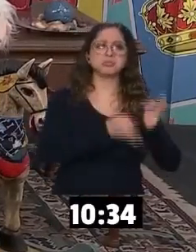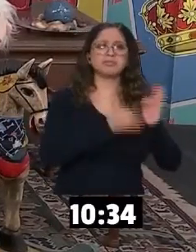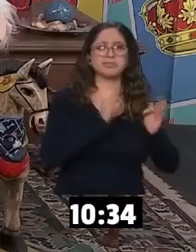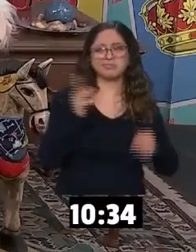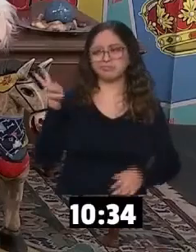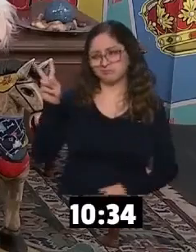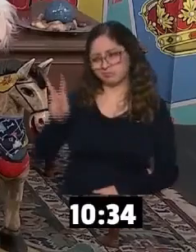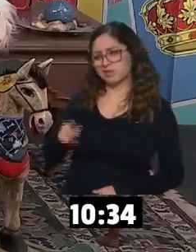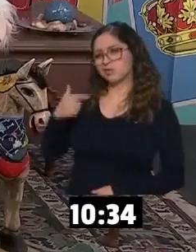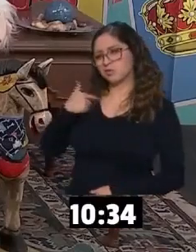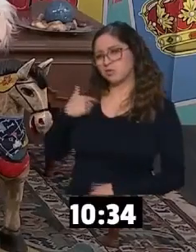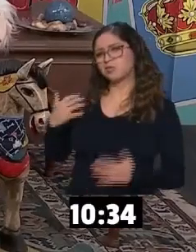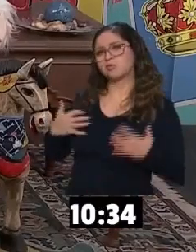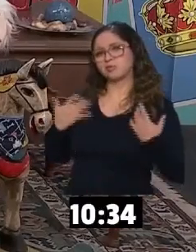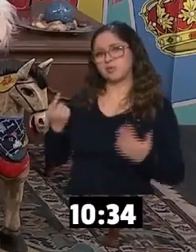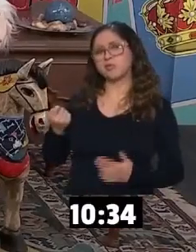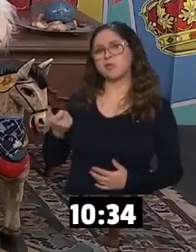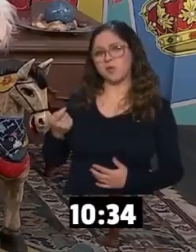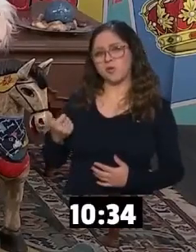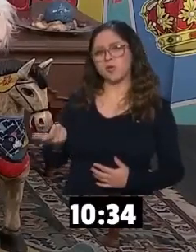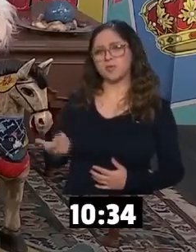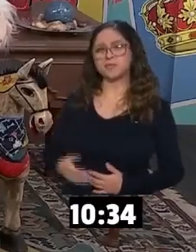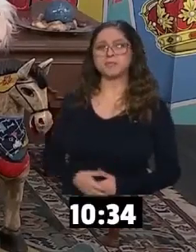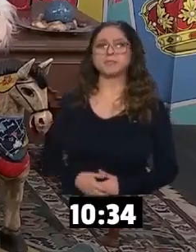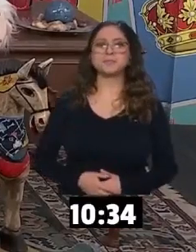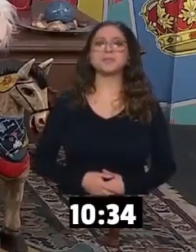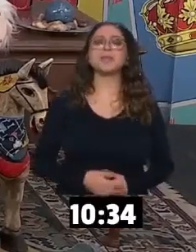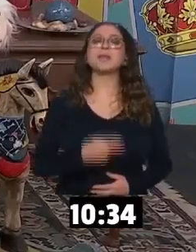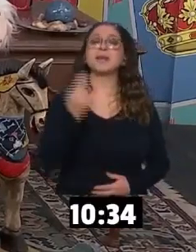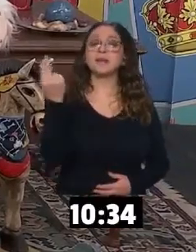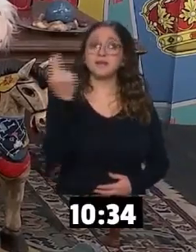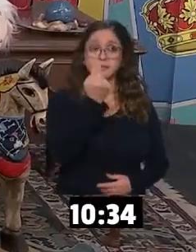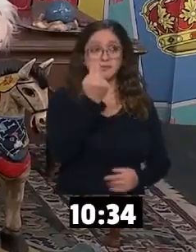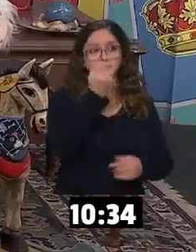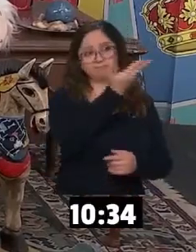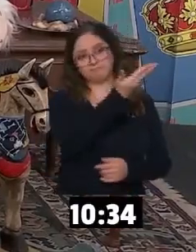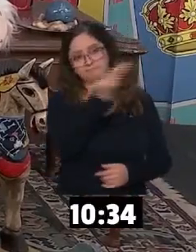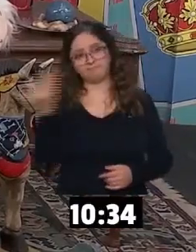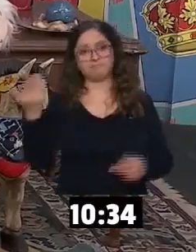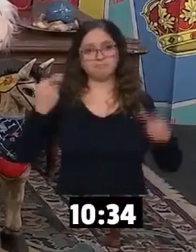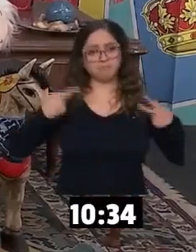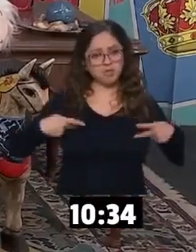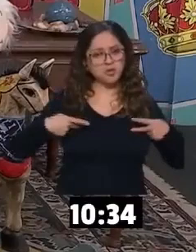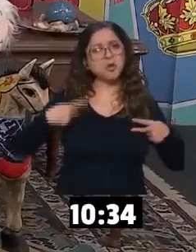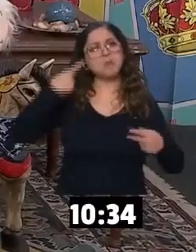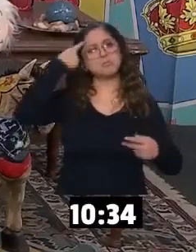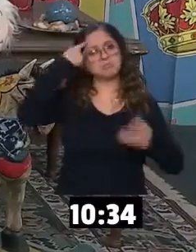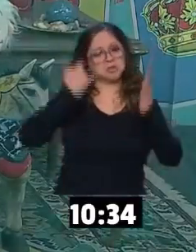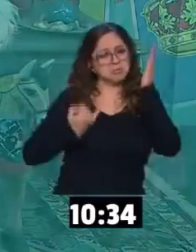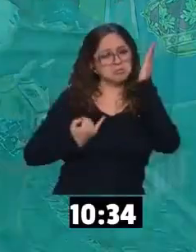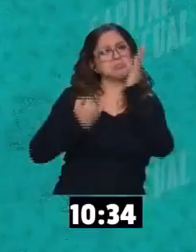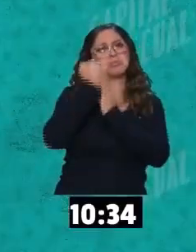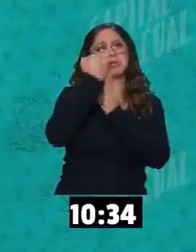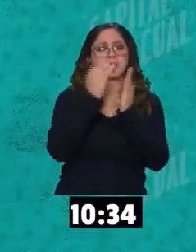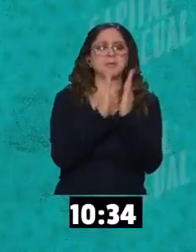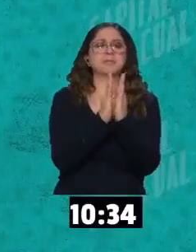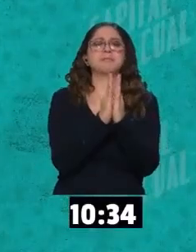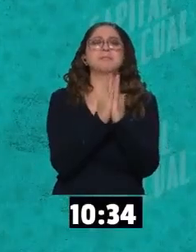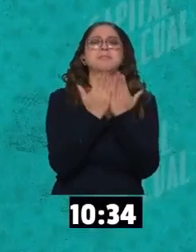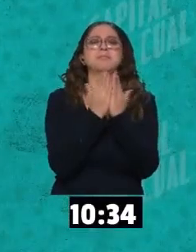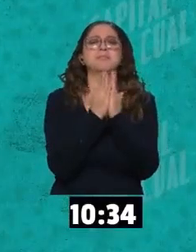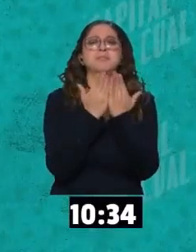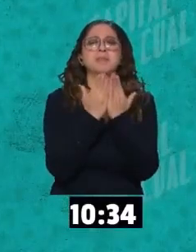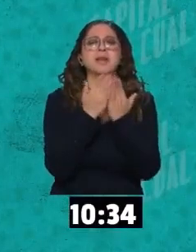será un gran aeropuerto. Hay que invitar al público a que lea la cancelación. Así es. Pero de El veras. pecado original de